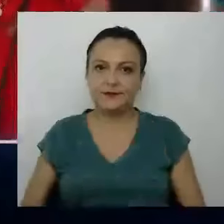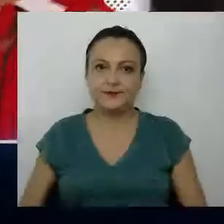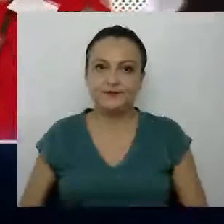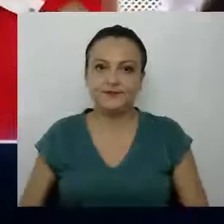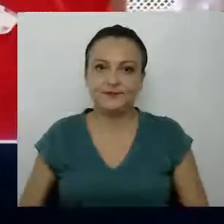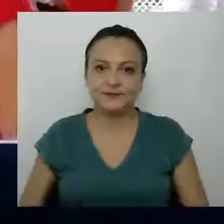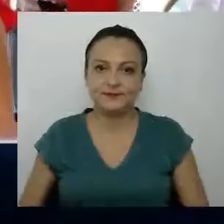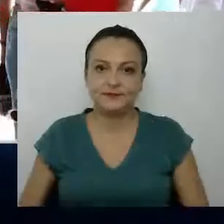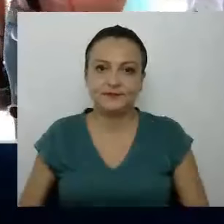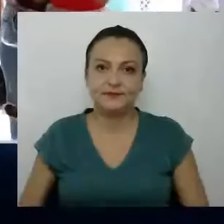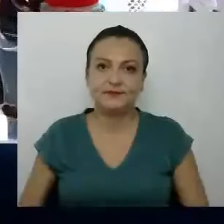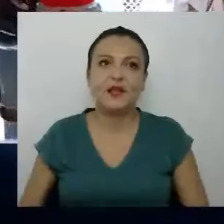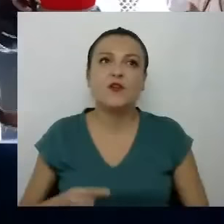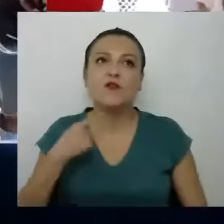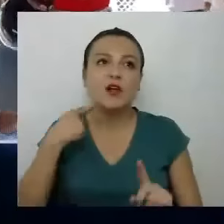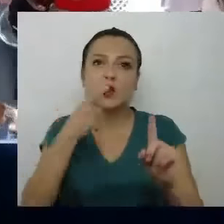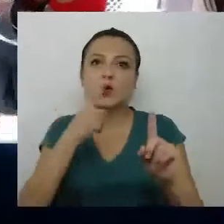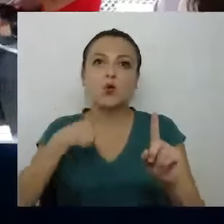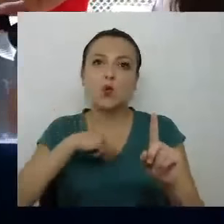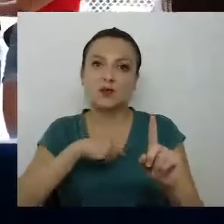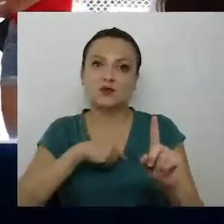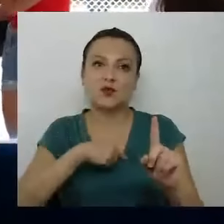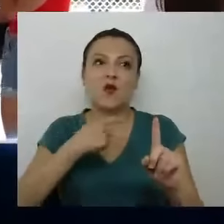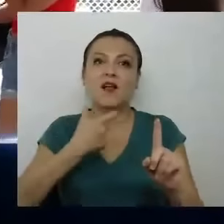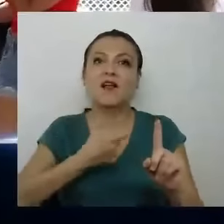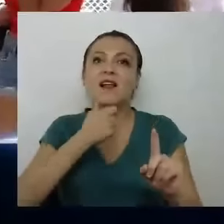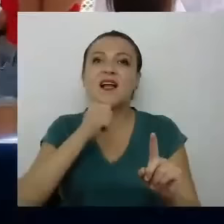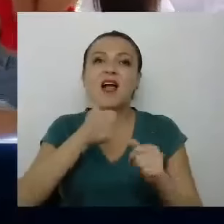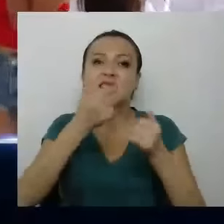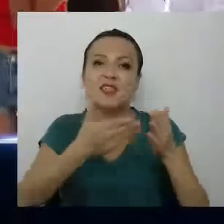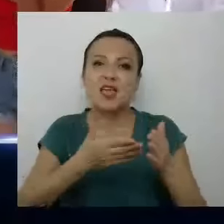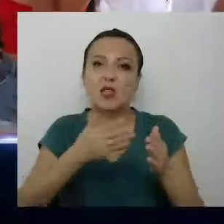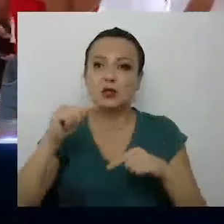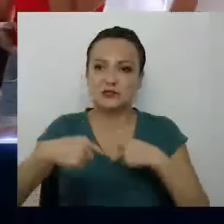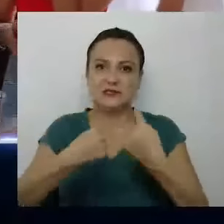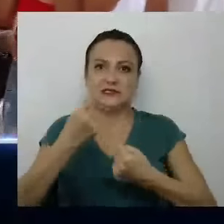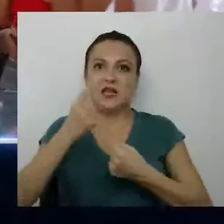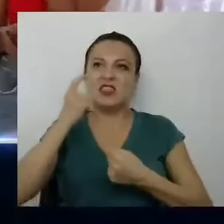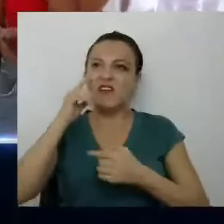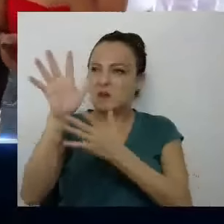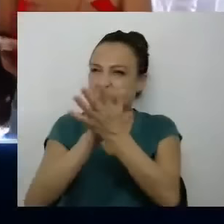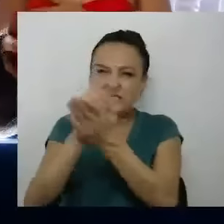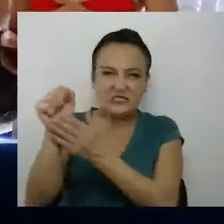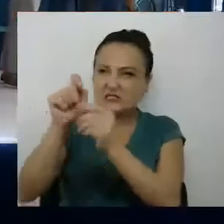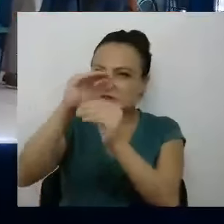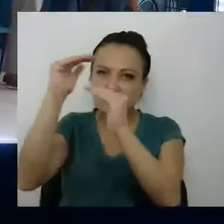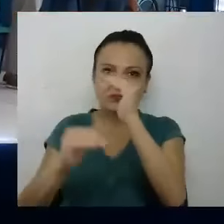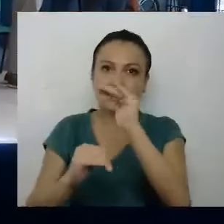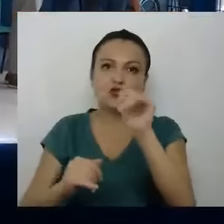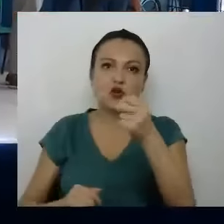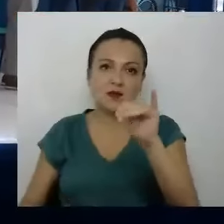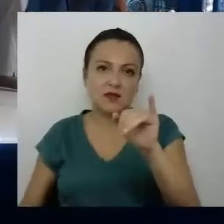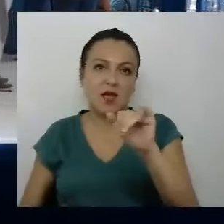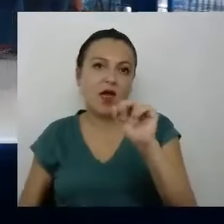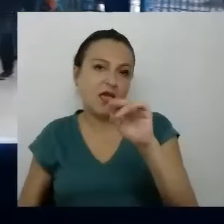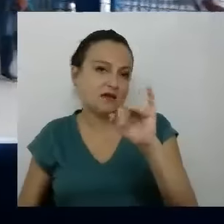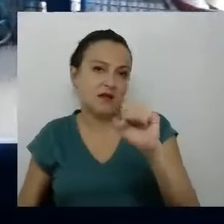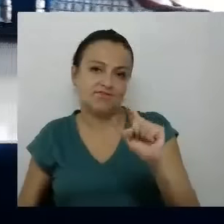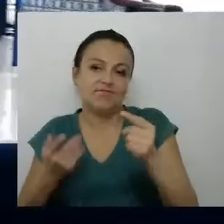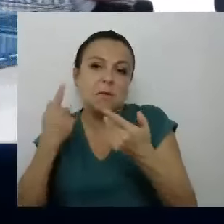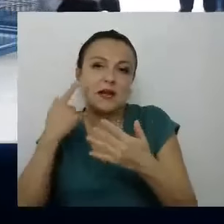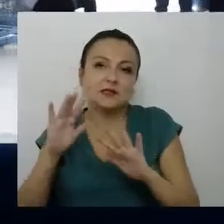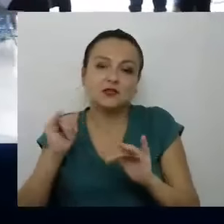ni siquiera nuestro candidato, el blanco fui yo, como que había, el que había que destronar era a Johnny Araya, ¿verdad? A pesar de